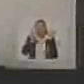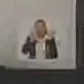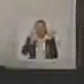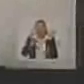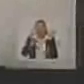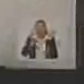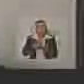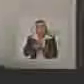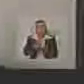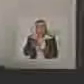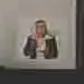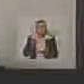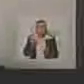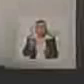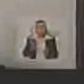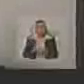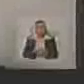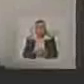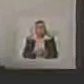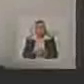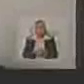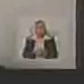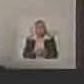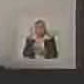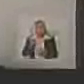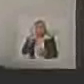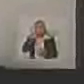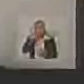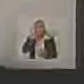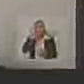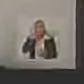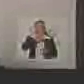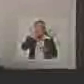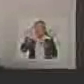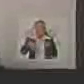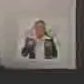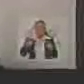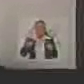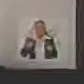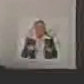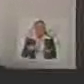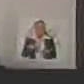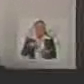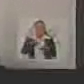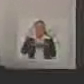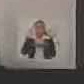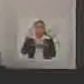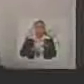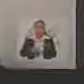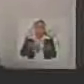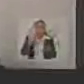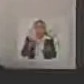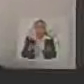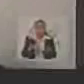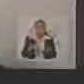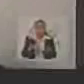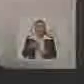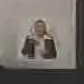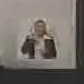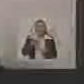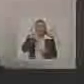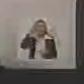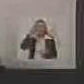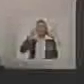Quiero además aprovechar para agradecerles a todas y a todos en el voto útil. La única que puede